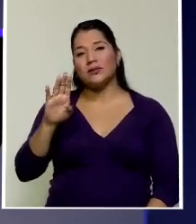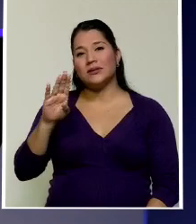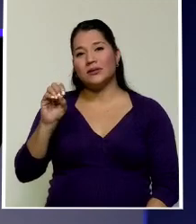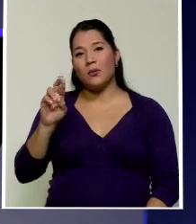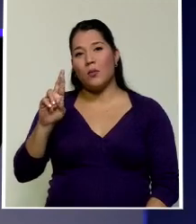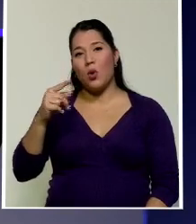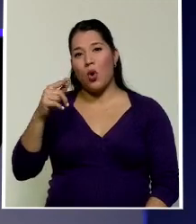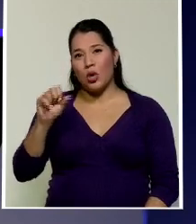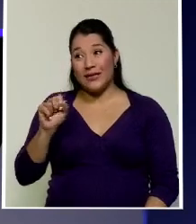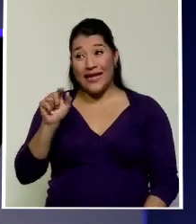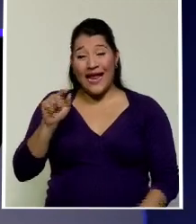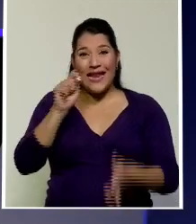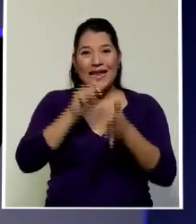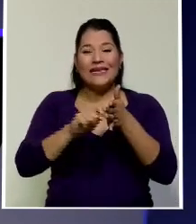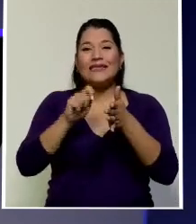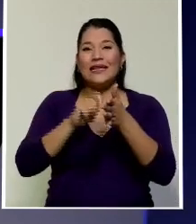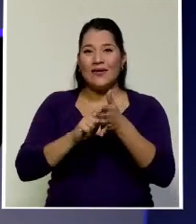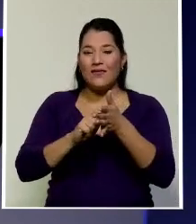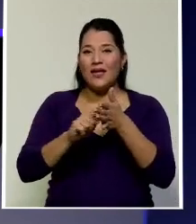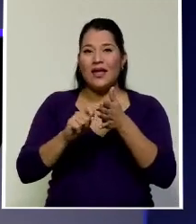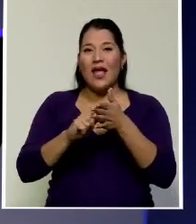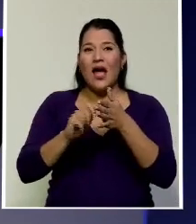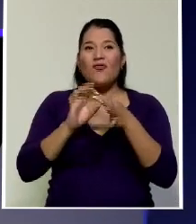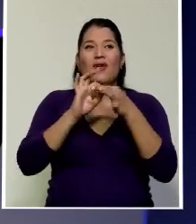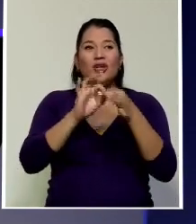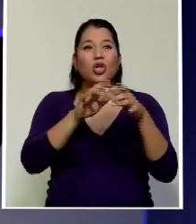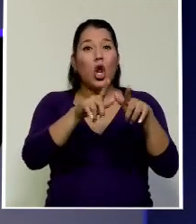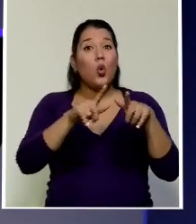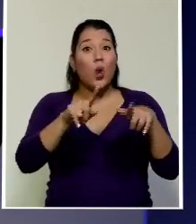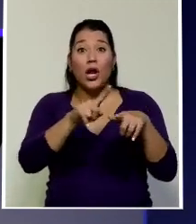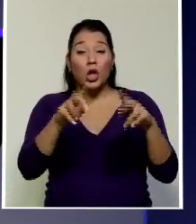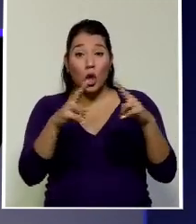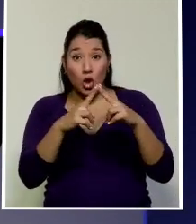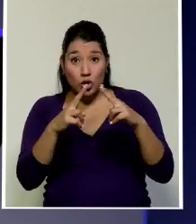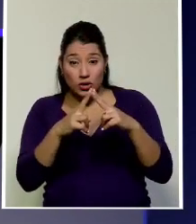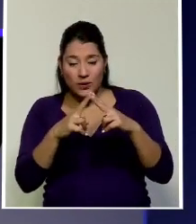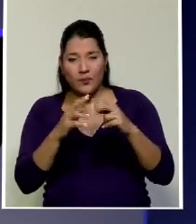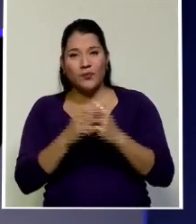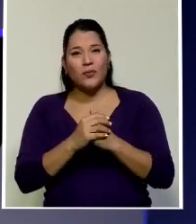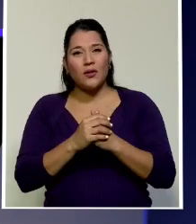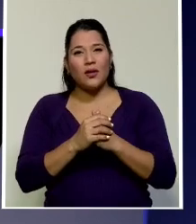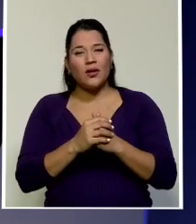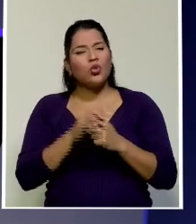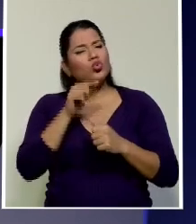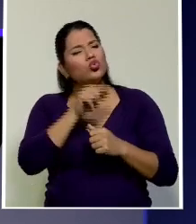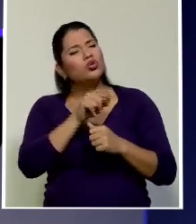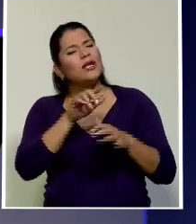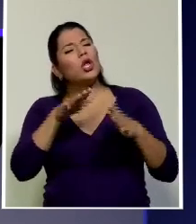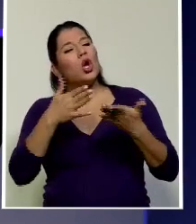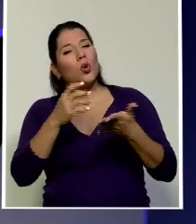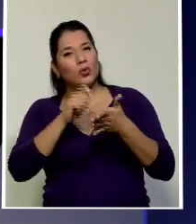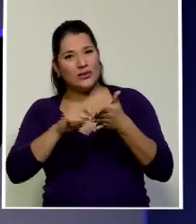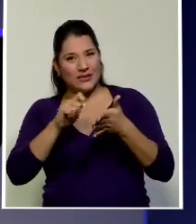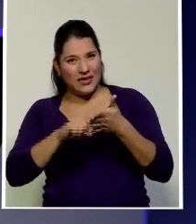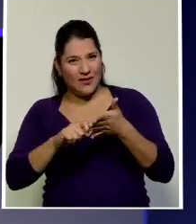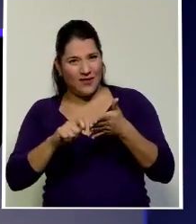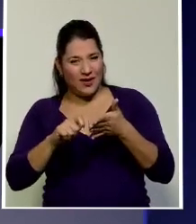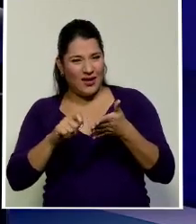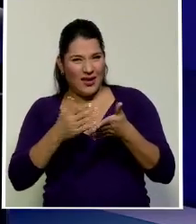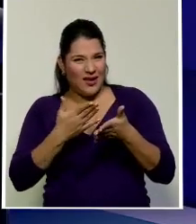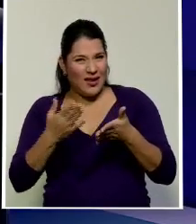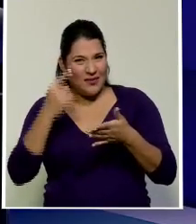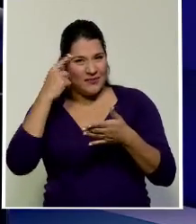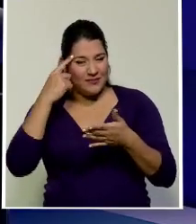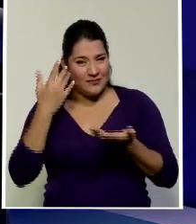escribía completamente de lugares que no conocía. ¿Desde dónde escribe Guillermo Barquero? Yo te puedo decir